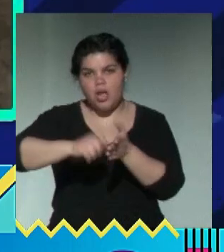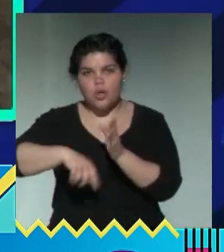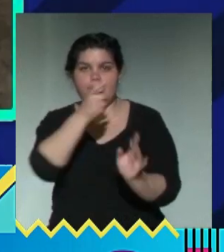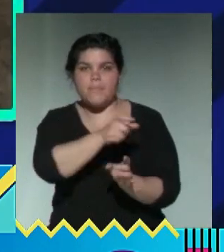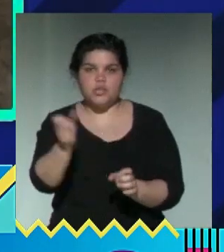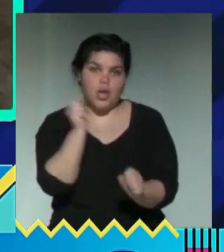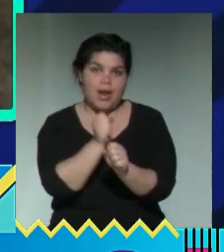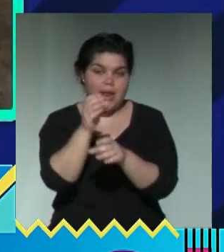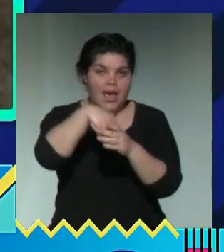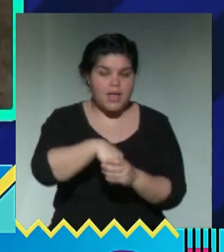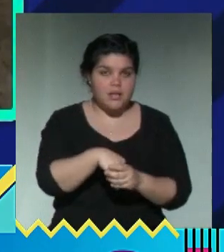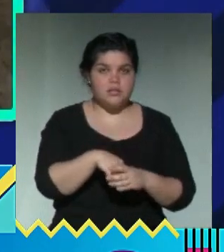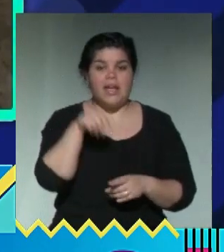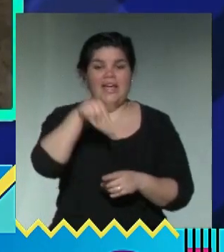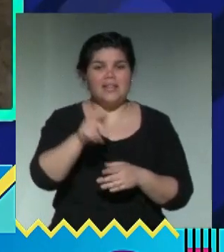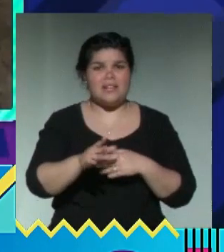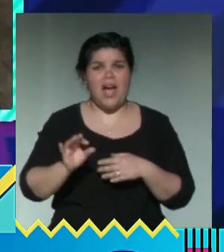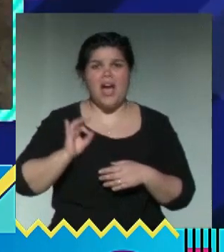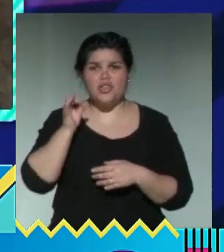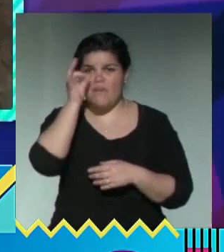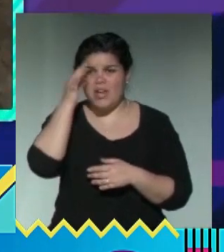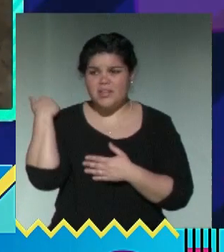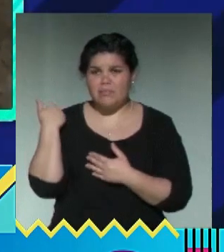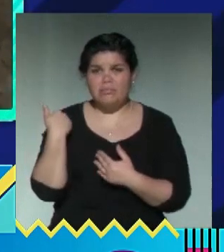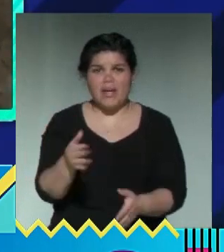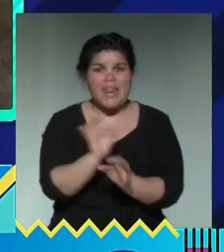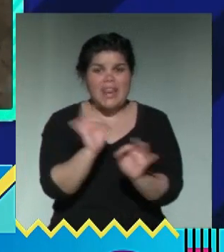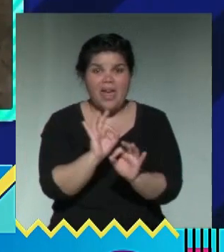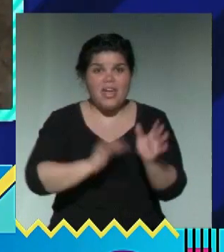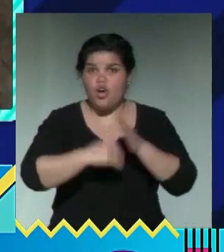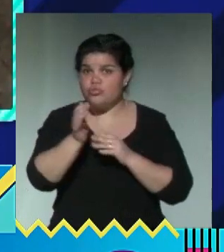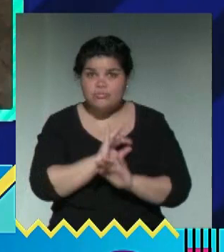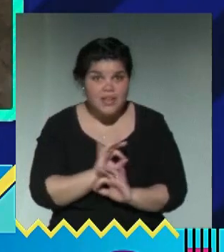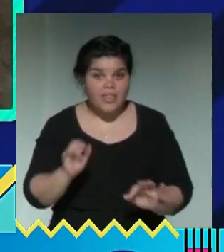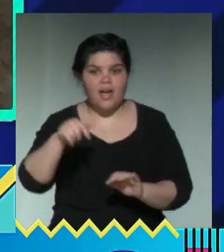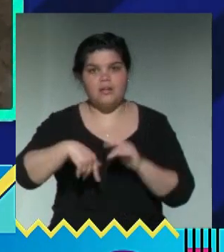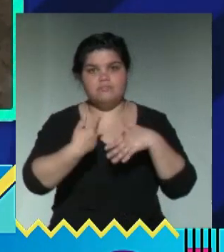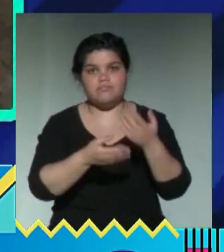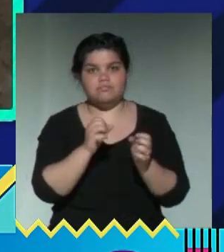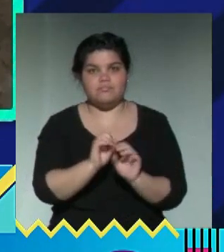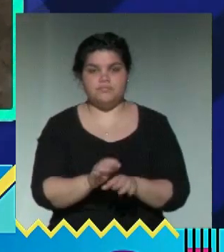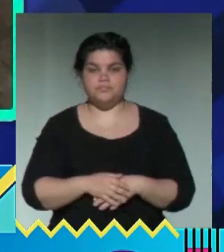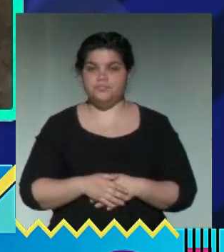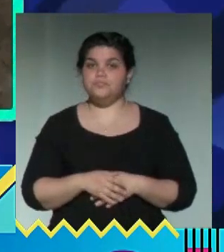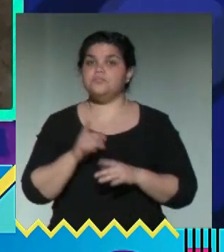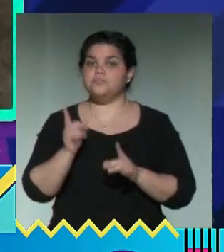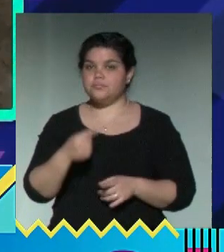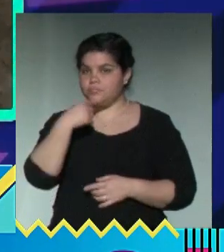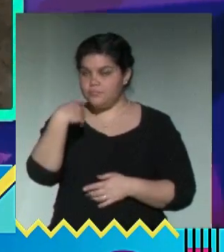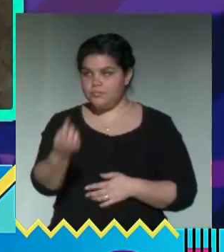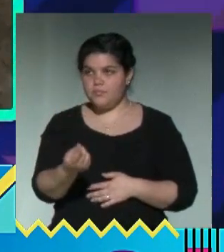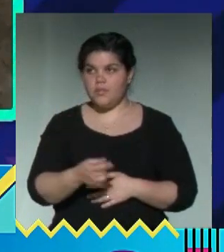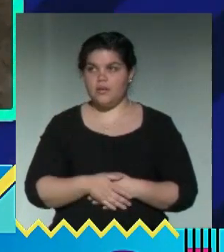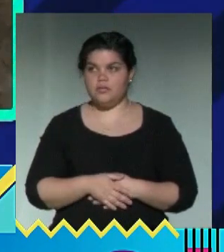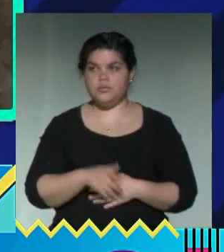obra de las cuales hace más de 20 años no se construye ninguna en Mendoza. Bien, Emilio, quería preguntarte también porque durante el programa se ha